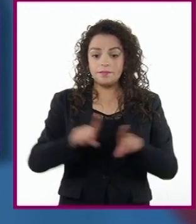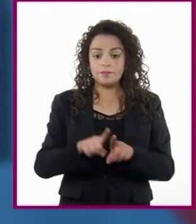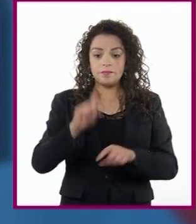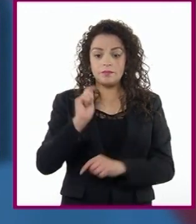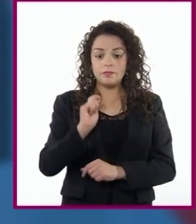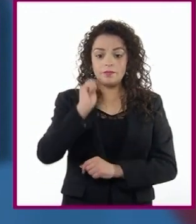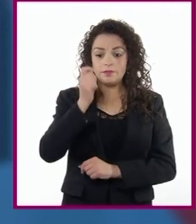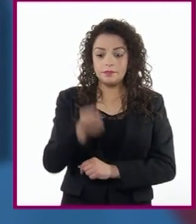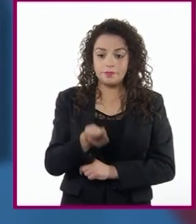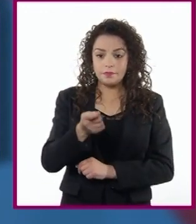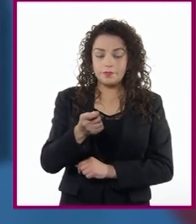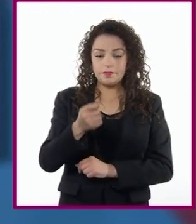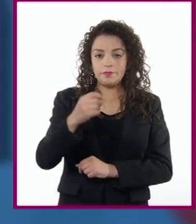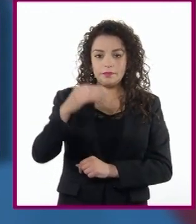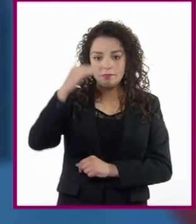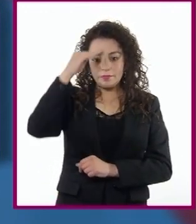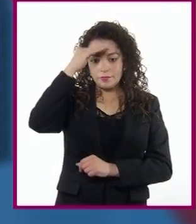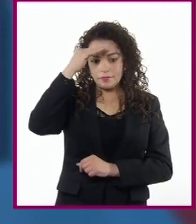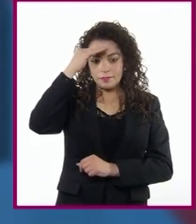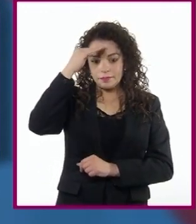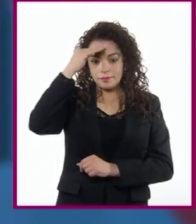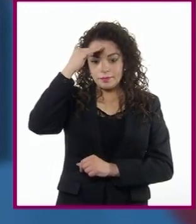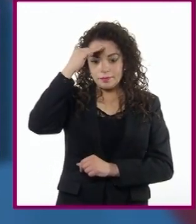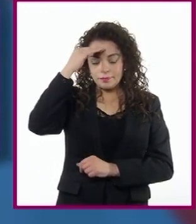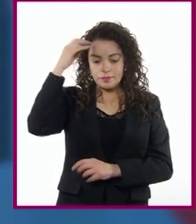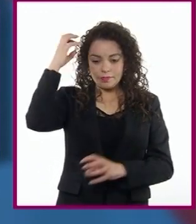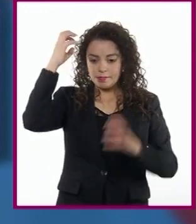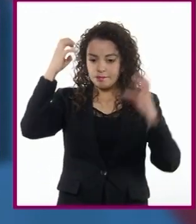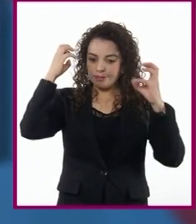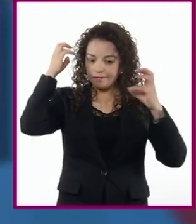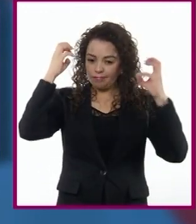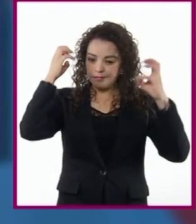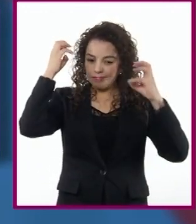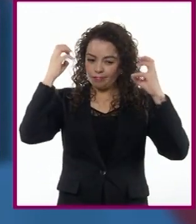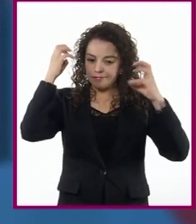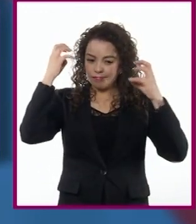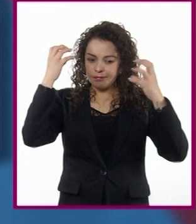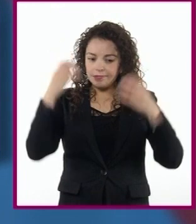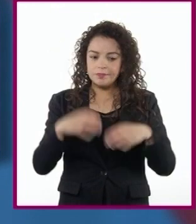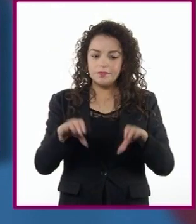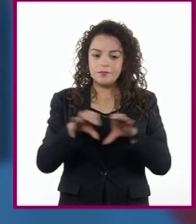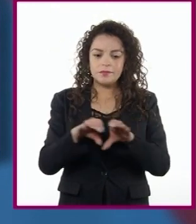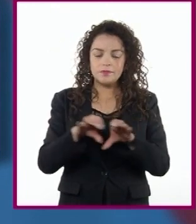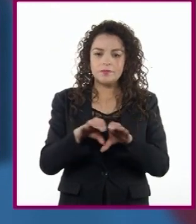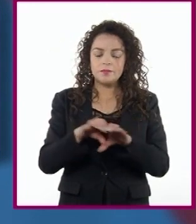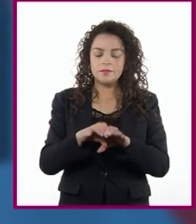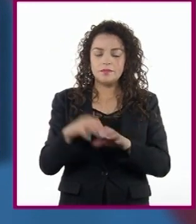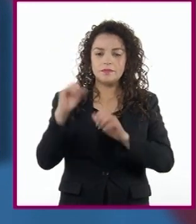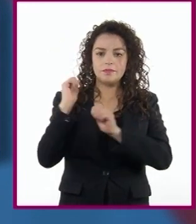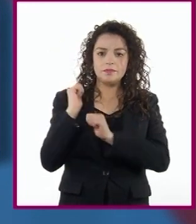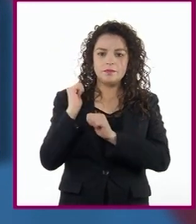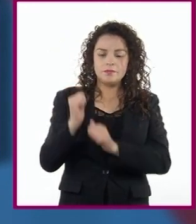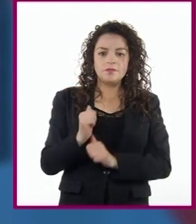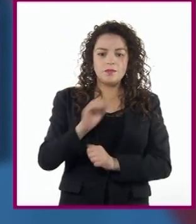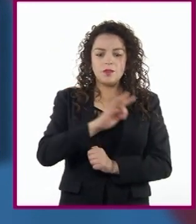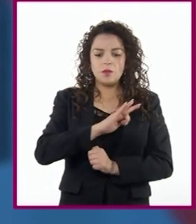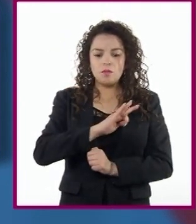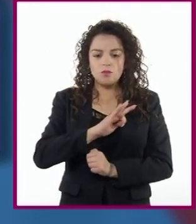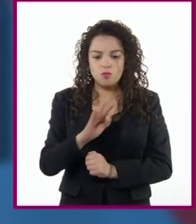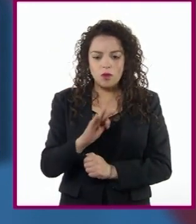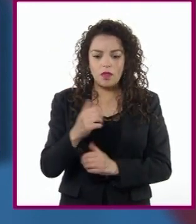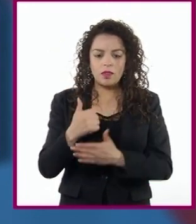Alimentación y la Agricultura, FAO por sus siglas en inglés, y la Oficina del Alto Comisionado de las Naciones Unidas para los